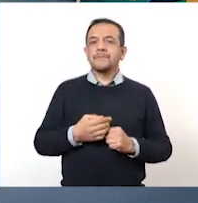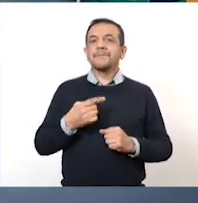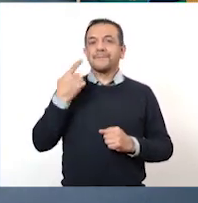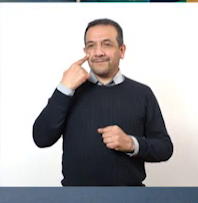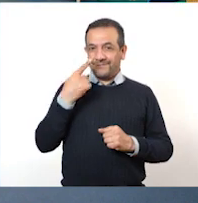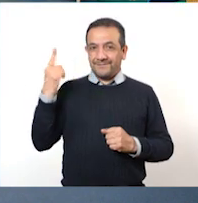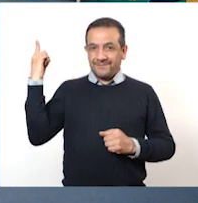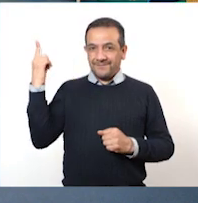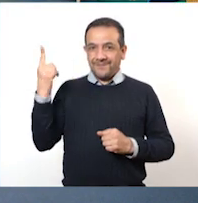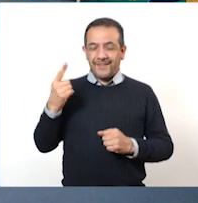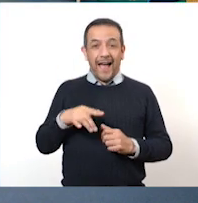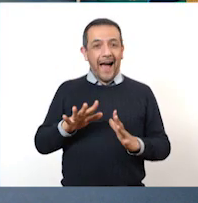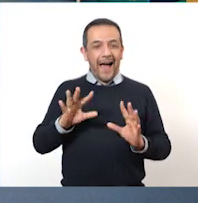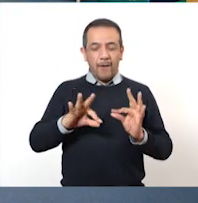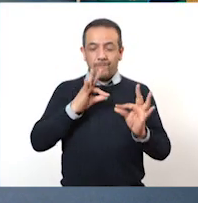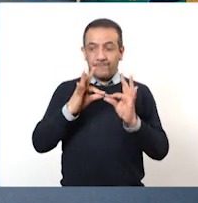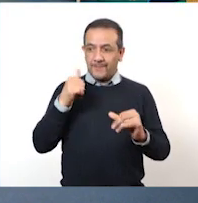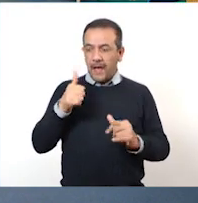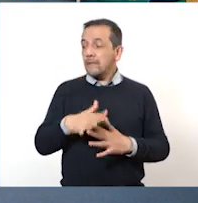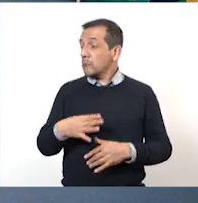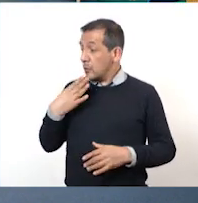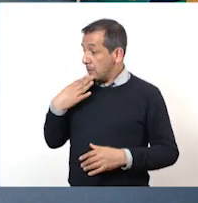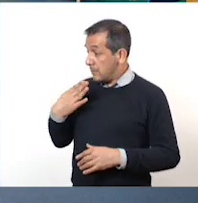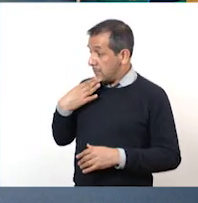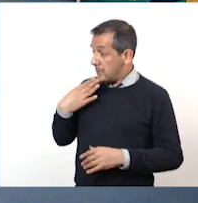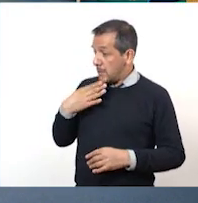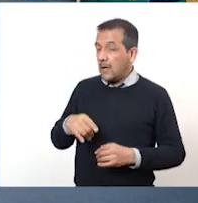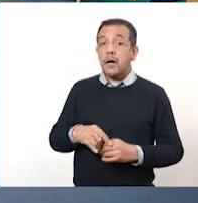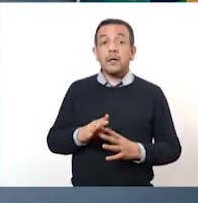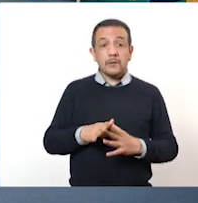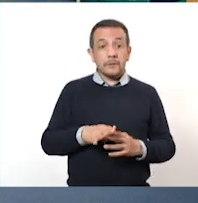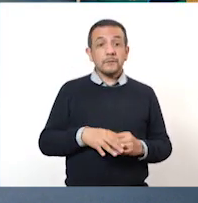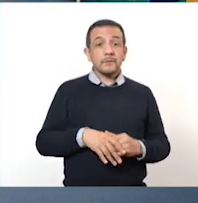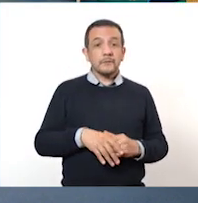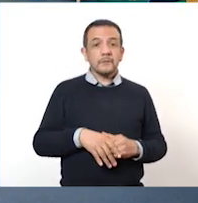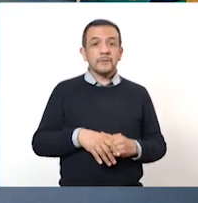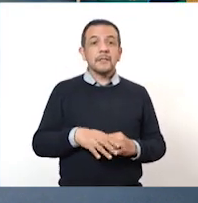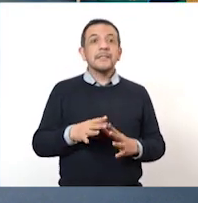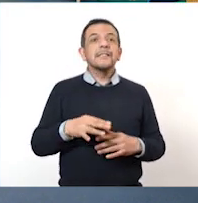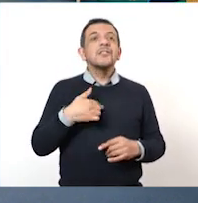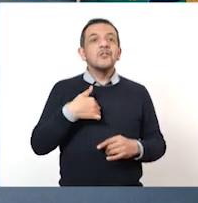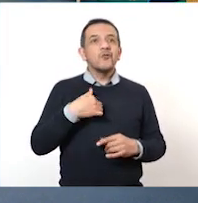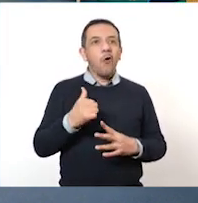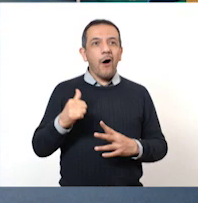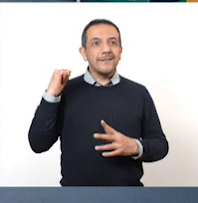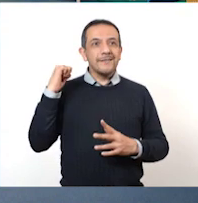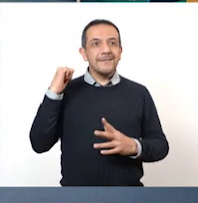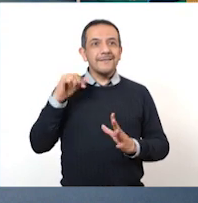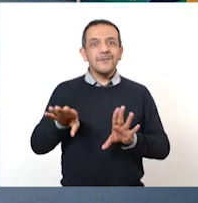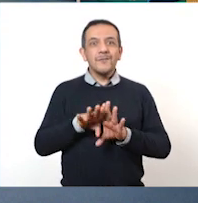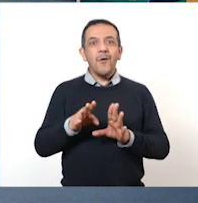salir. Ahí está. Ah, muy bien, muy bien. Ajusta. Y si la intento hacer hacia atrás.